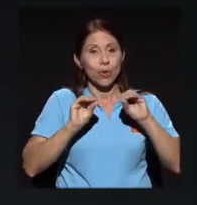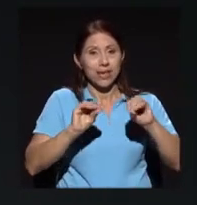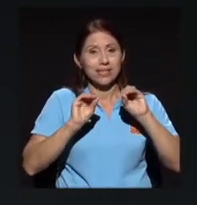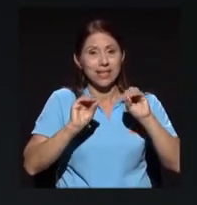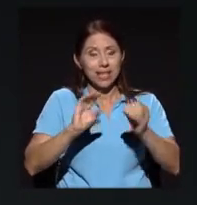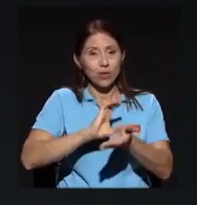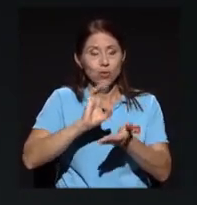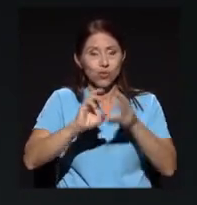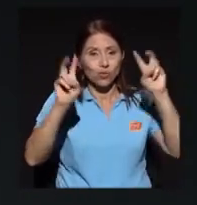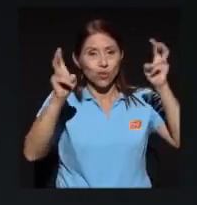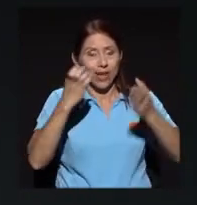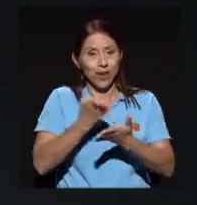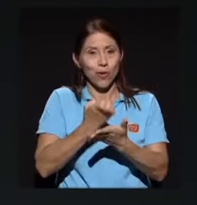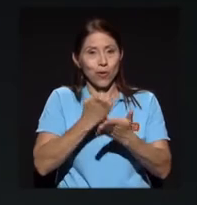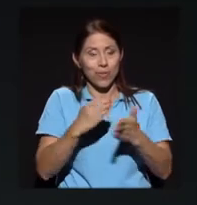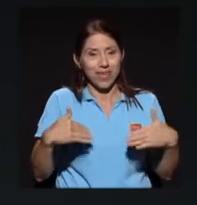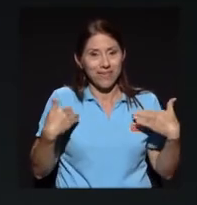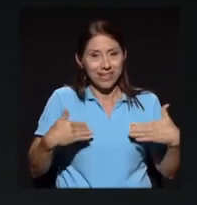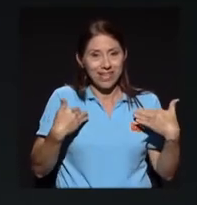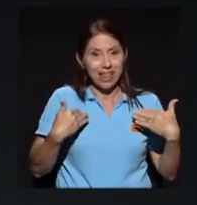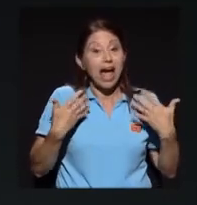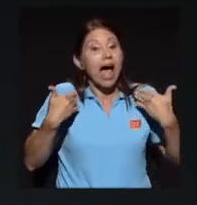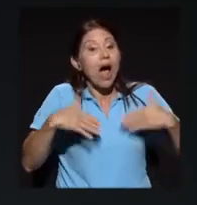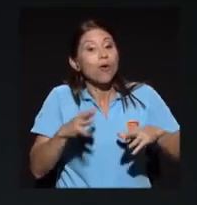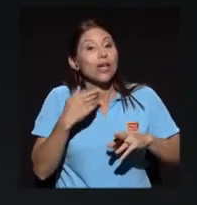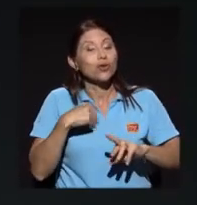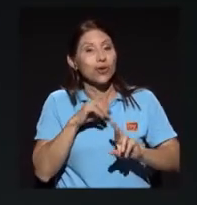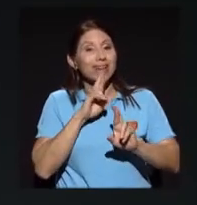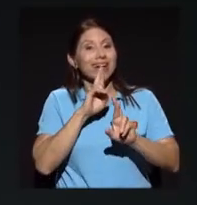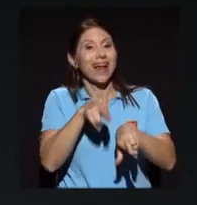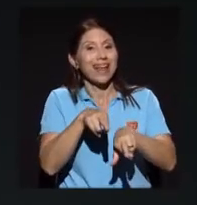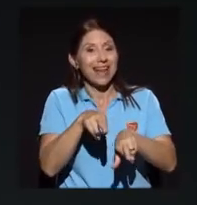regalé la felicidad a don Mariano, y eso no lo voy a contar,